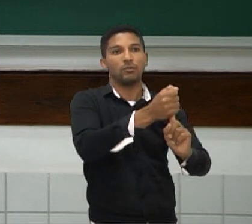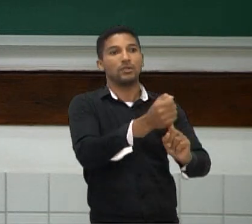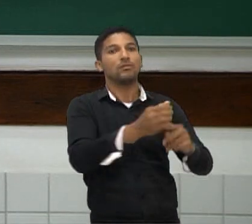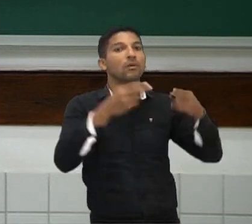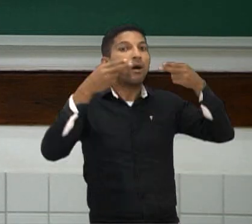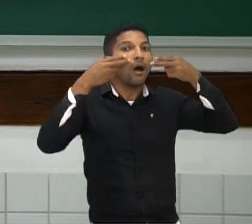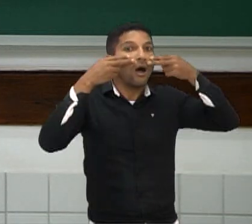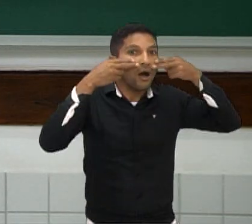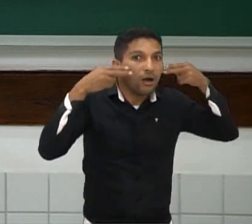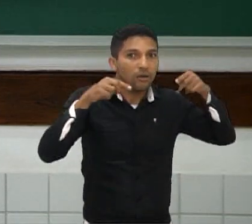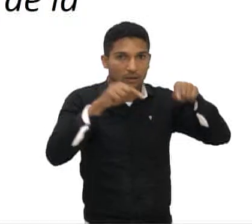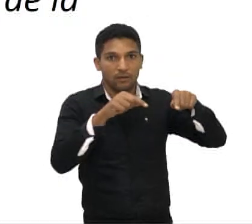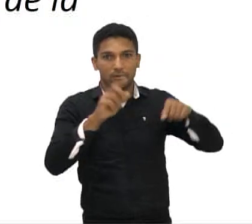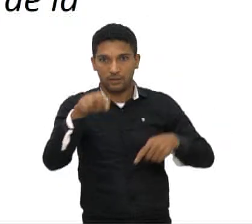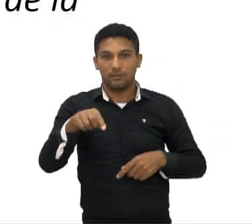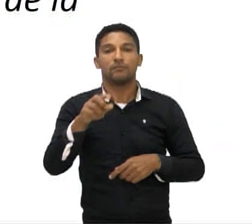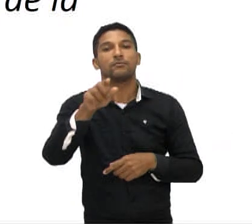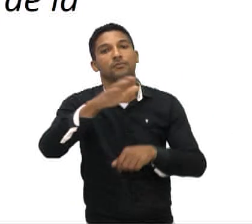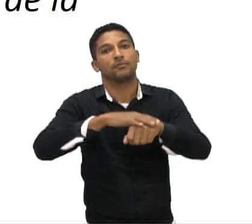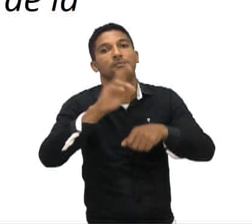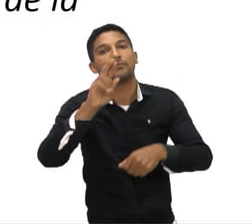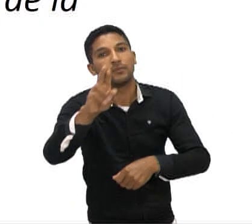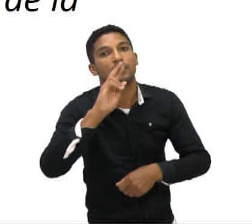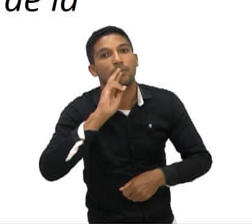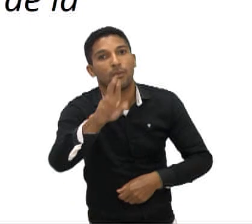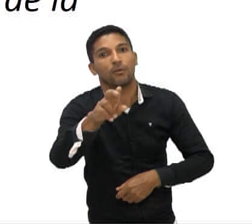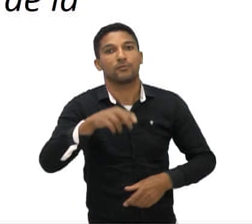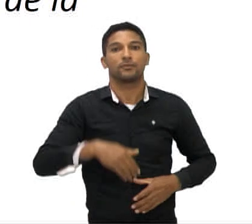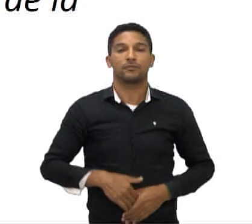entonces, chicos.